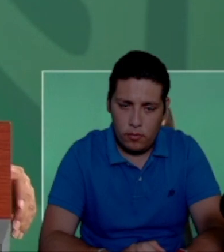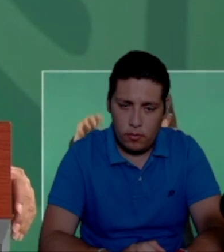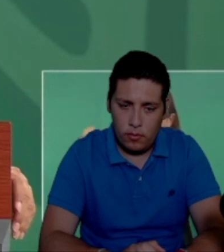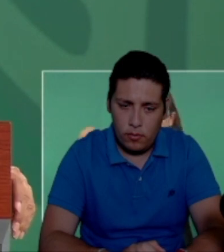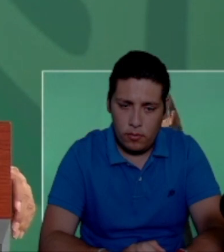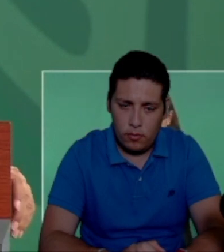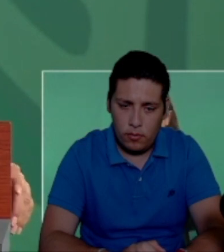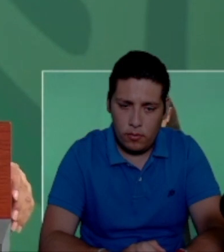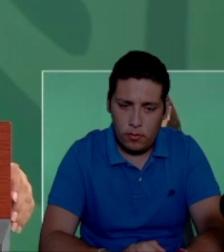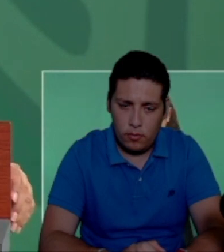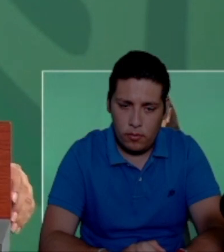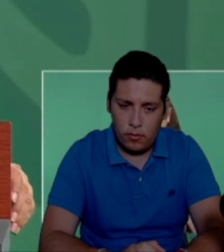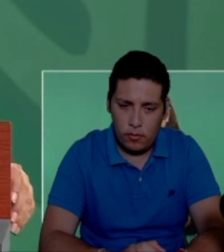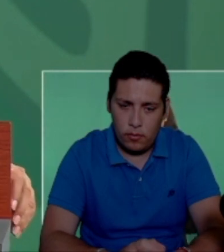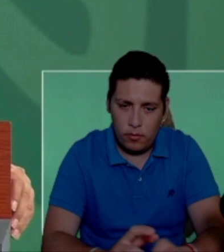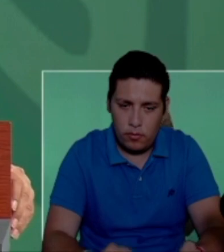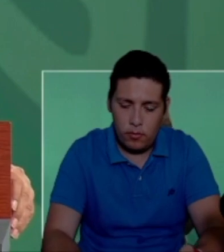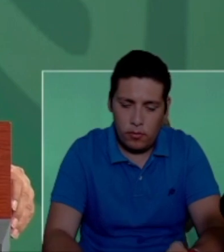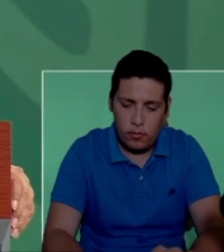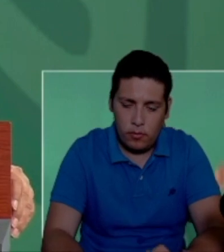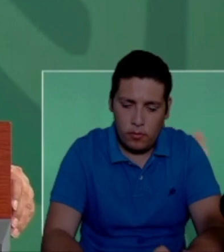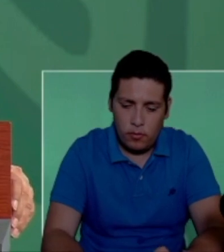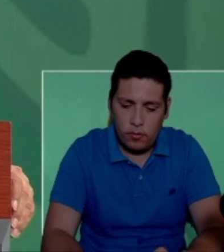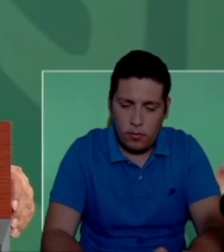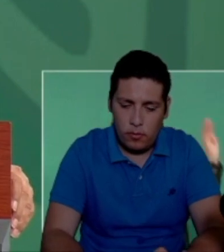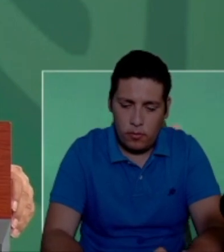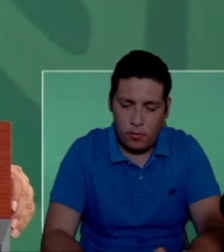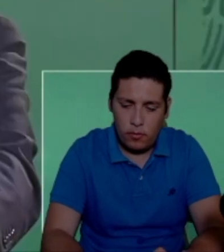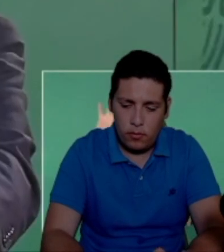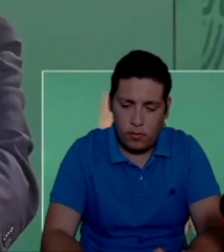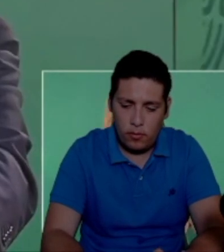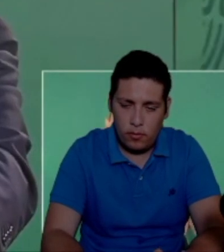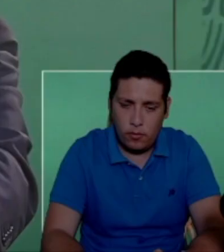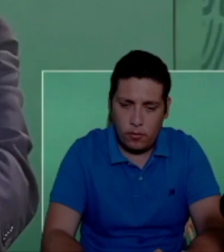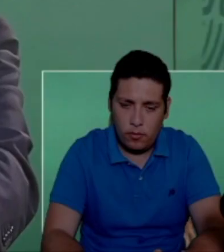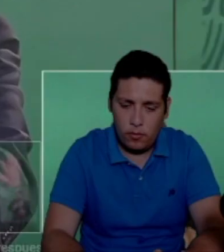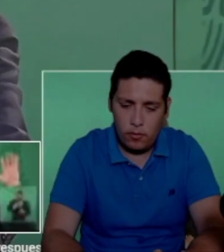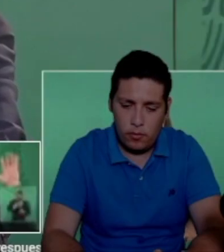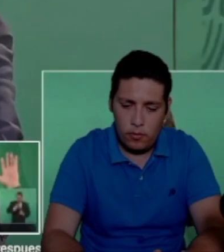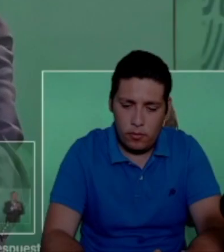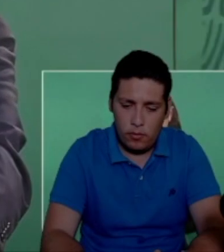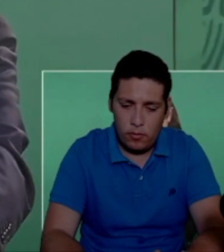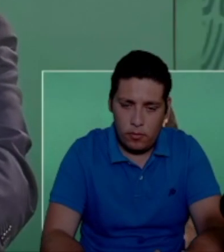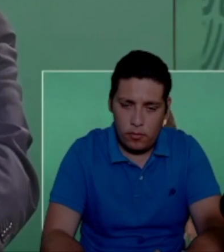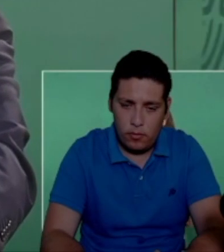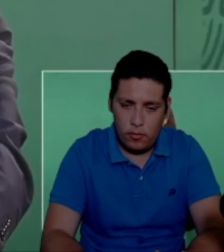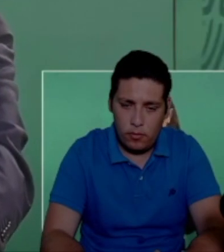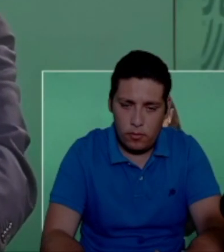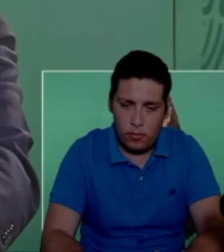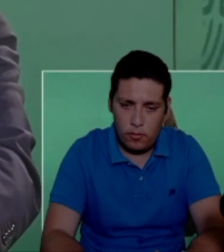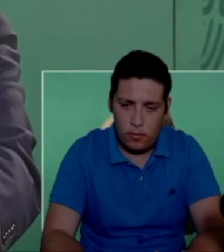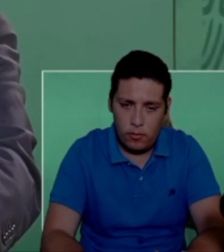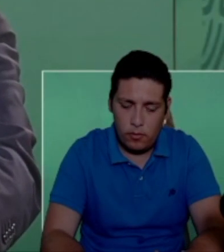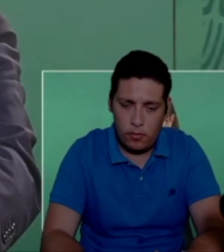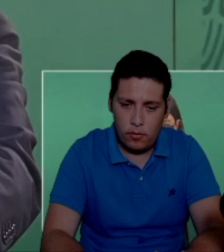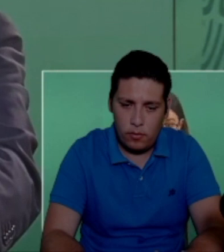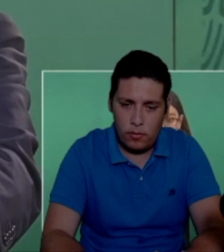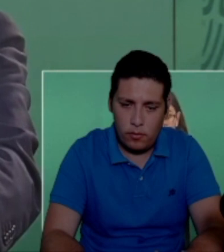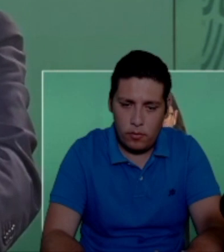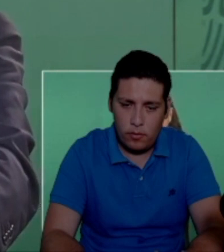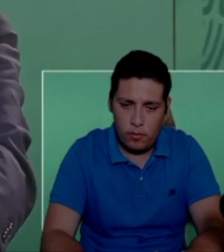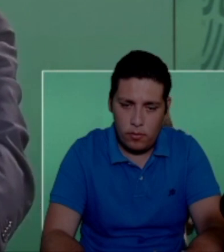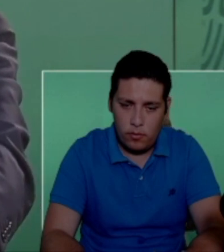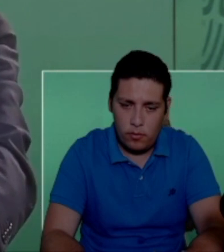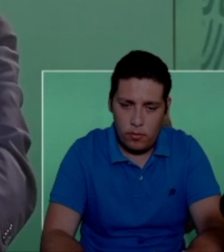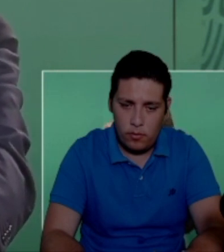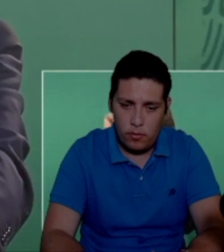Pero bueno, devastaban toda la región. Entonces, ellos compraban el